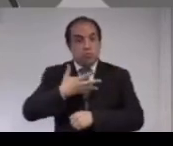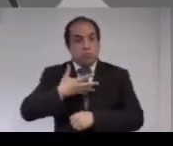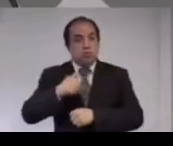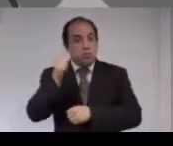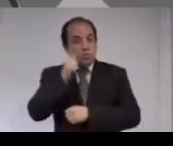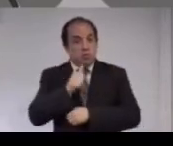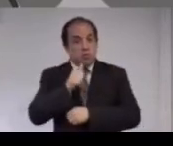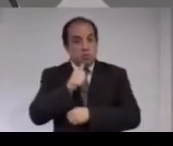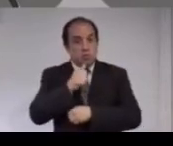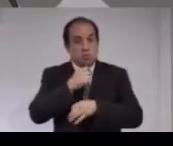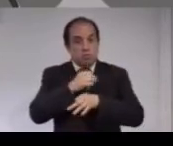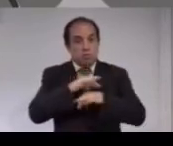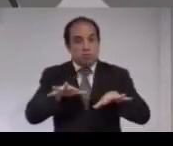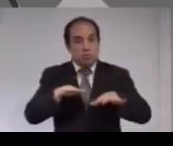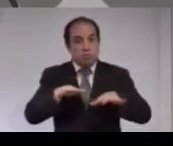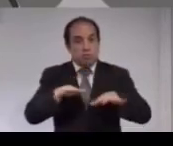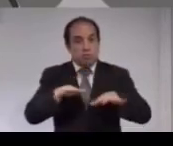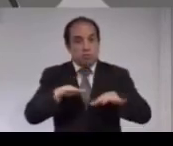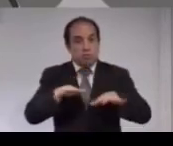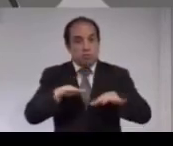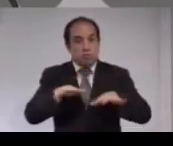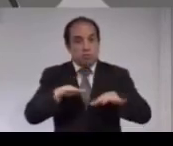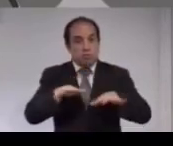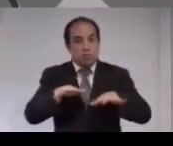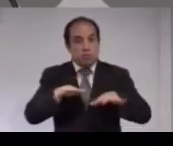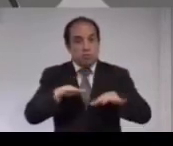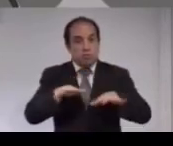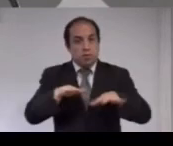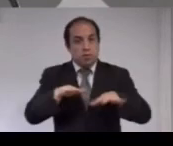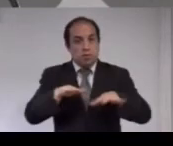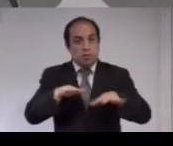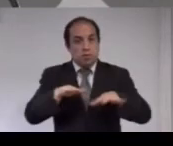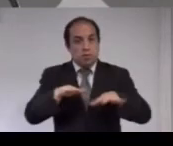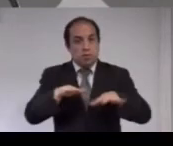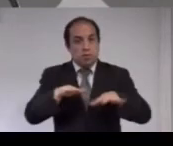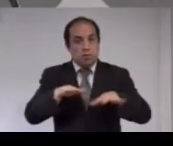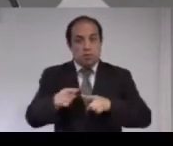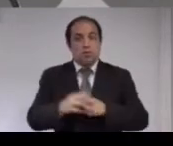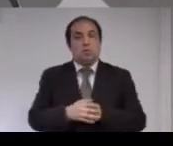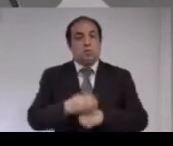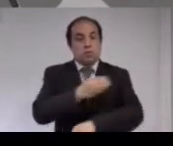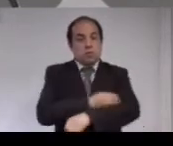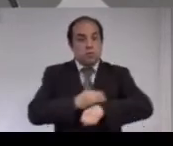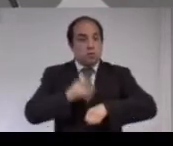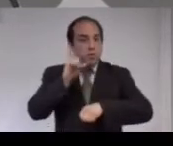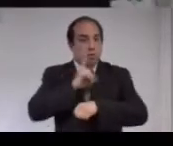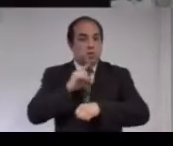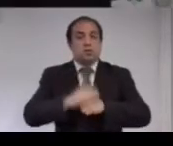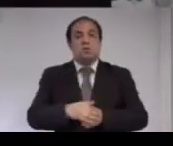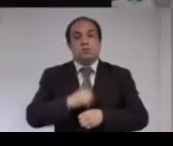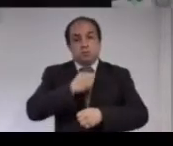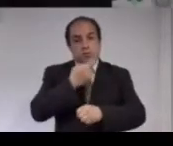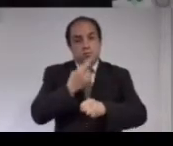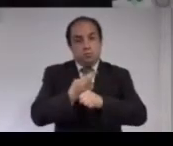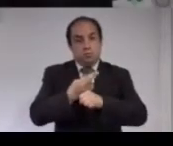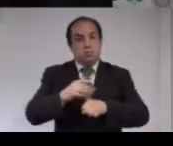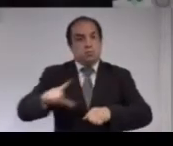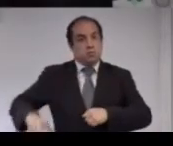siempre, desplegado al equipo de diálogo y convivencia de 300 compañeras de la Secretaría de Gobierno.